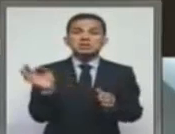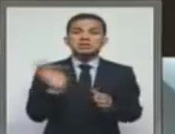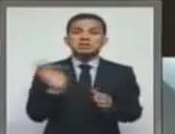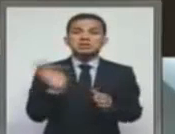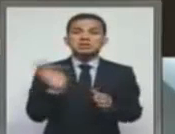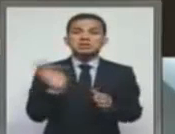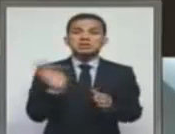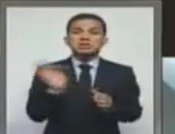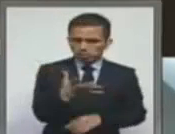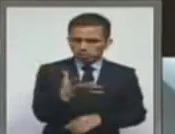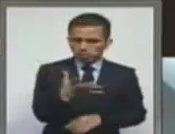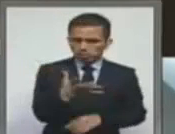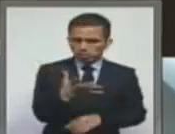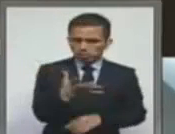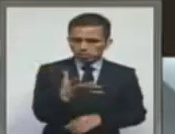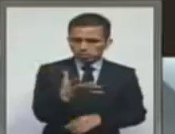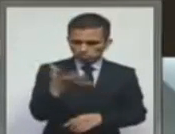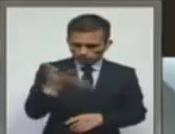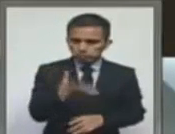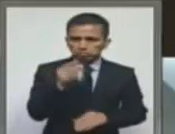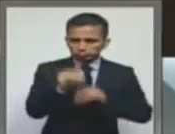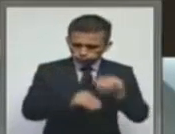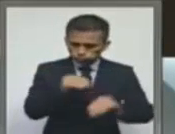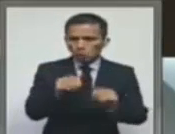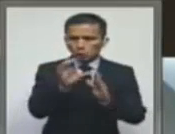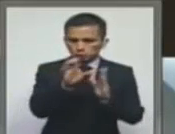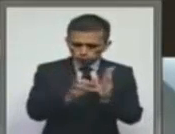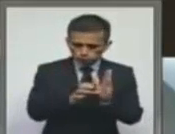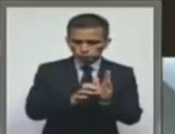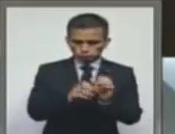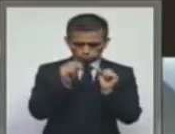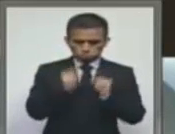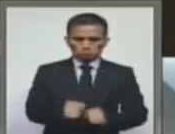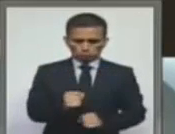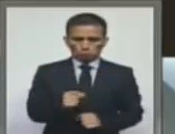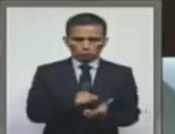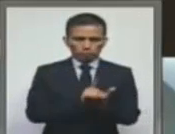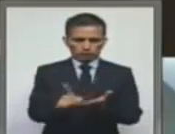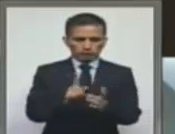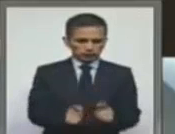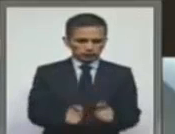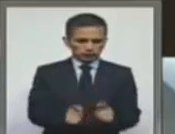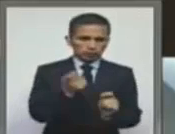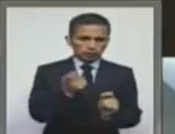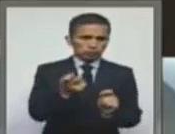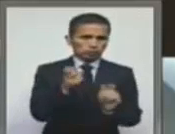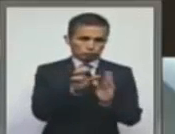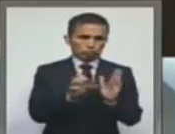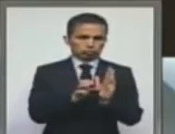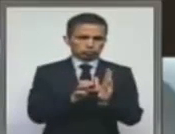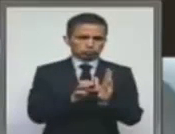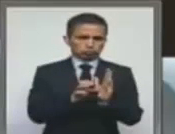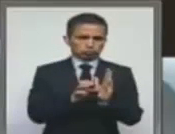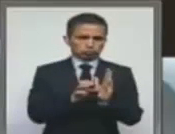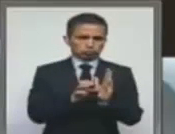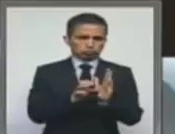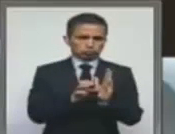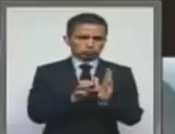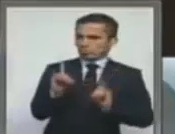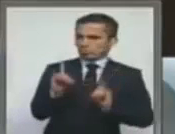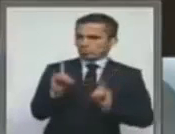serio hacer realmente una constitución que garantice derechos, una constitución progresista, hay mis dudas, porque